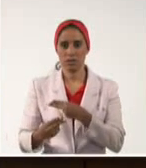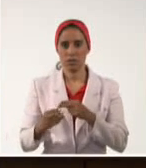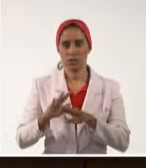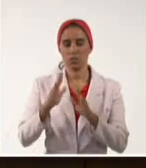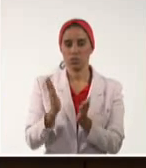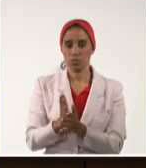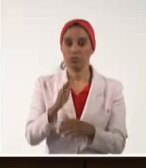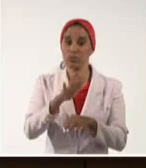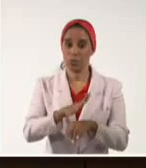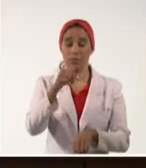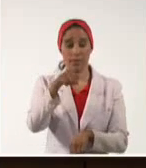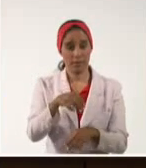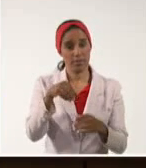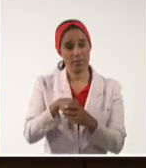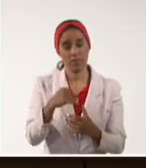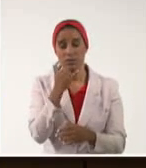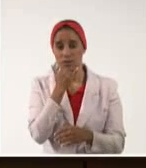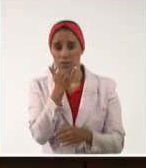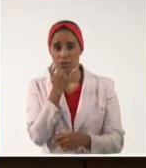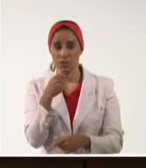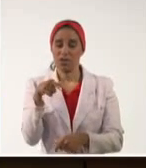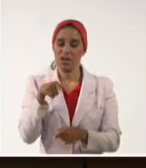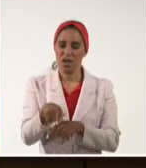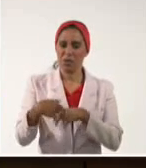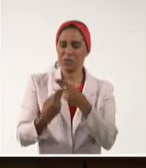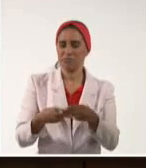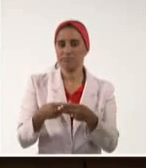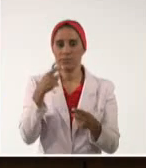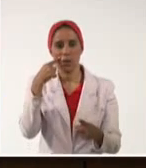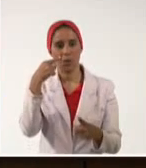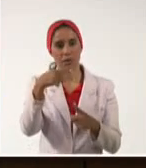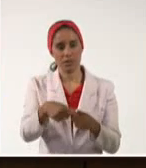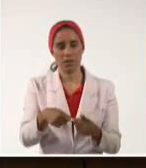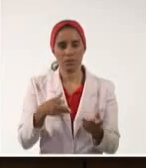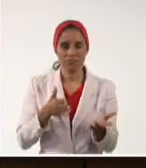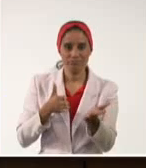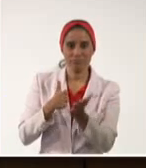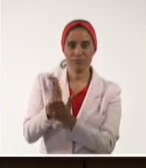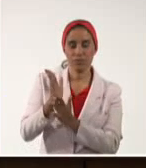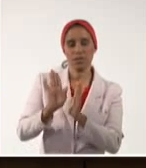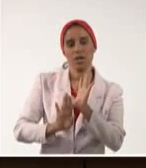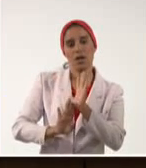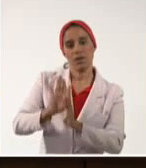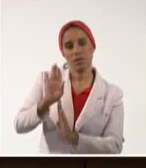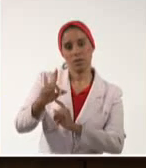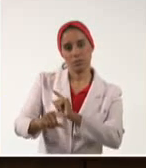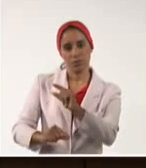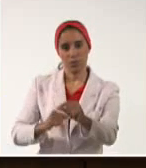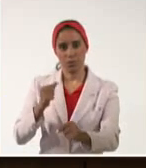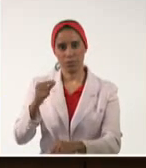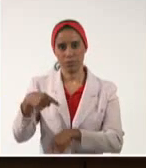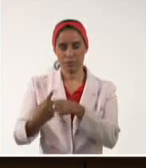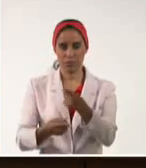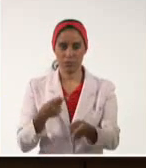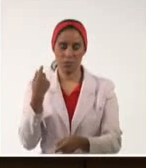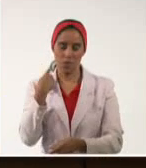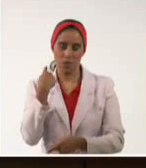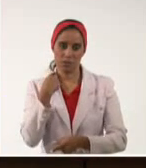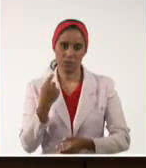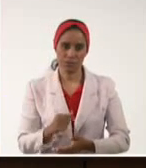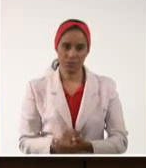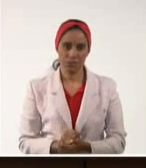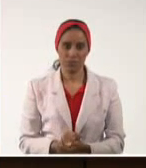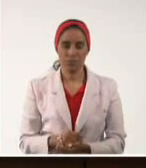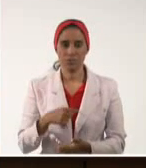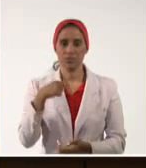errores. Corresponde ahora avanzar en la rectificación paulatina. La coincidencia de